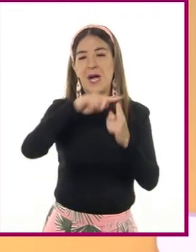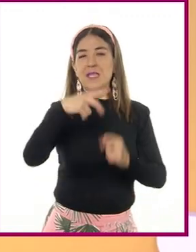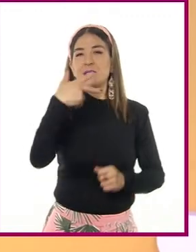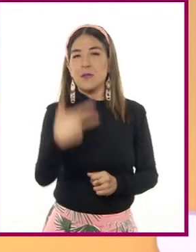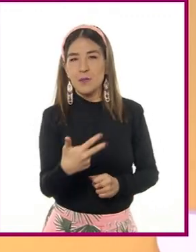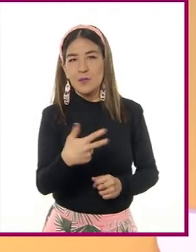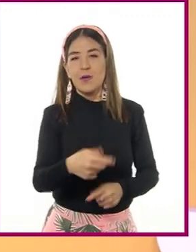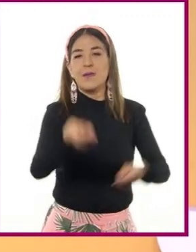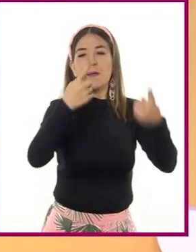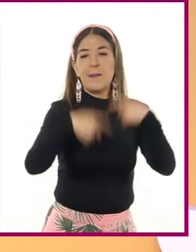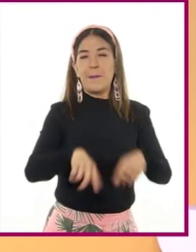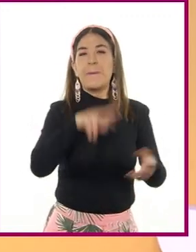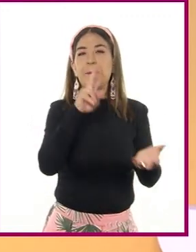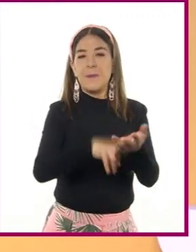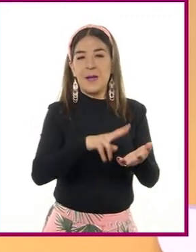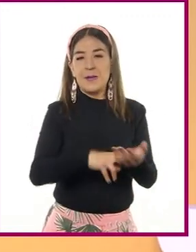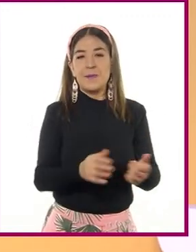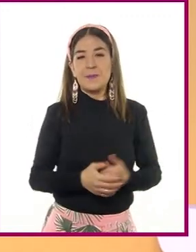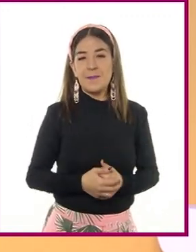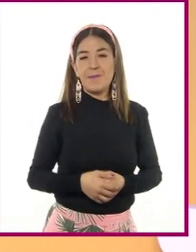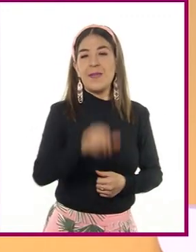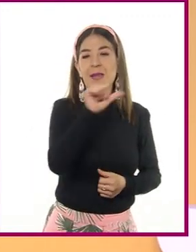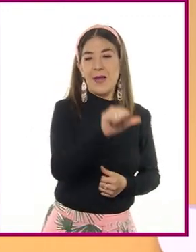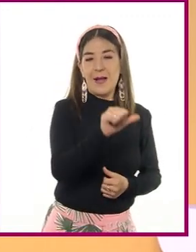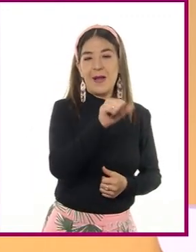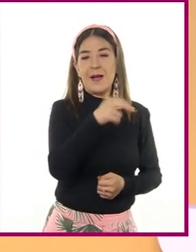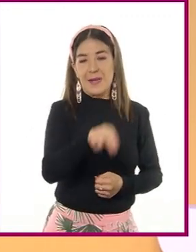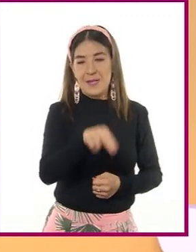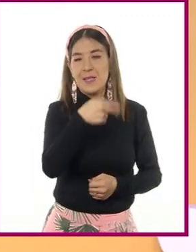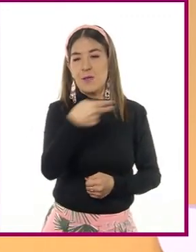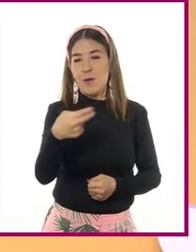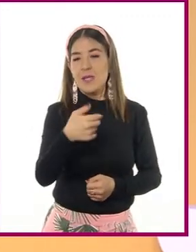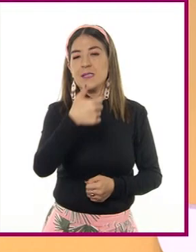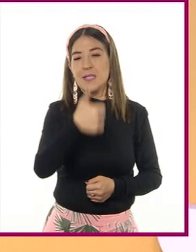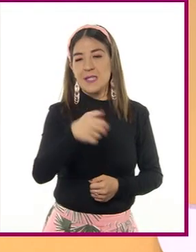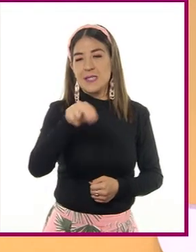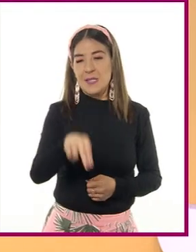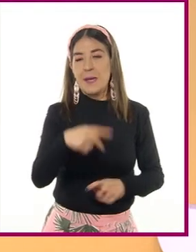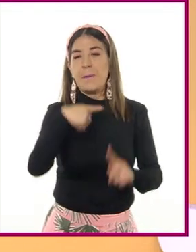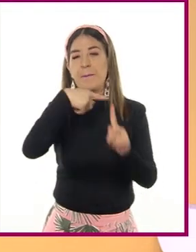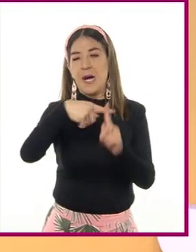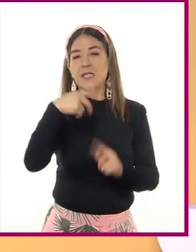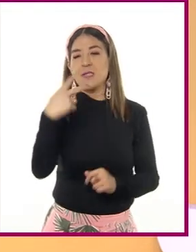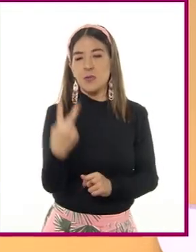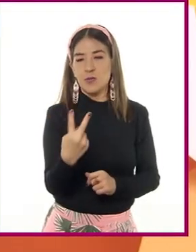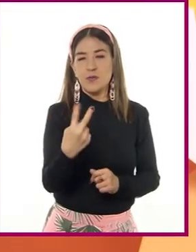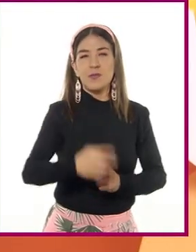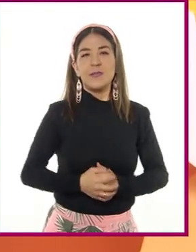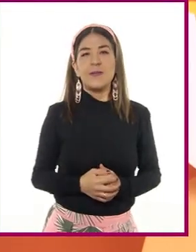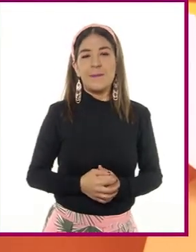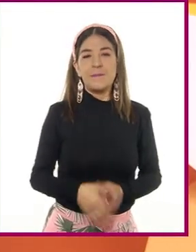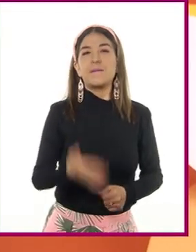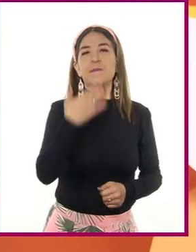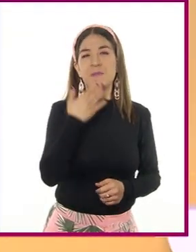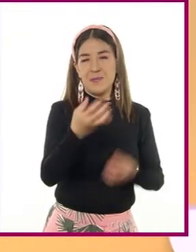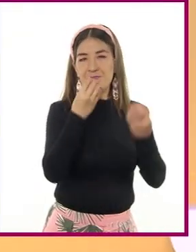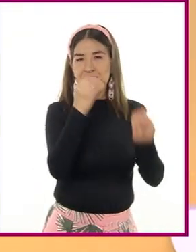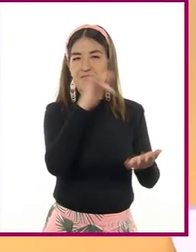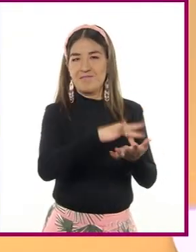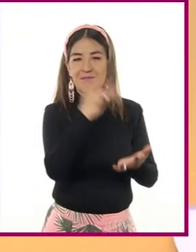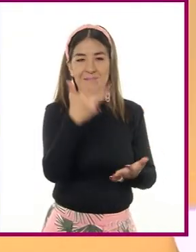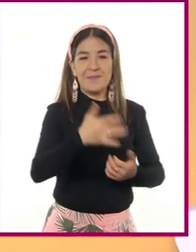Al simplificar queda la expresión AN es igual a 6N 6n más 2. Muchas gracias,